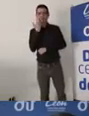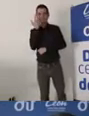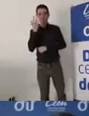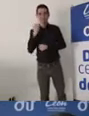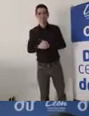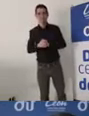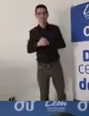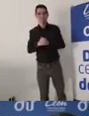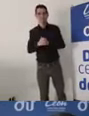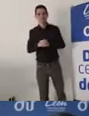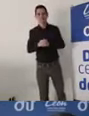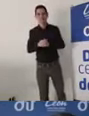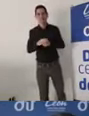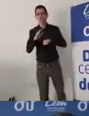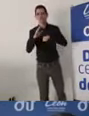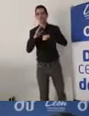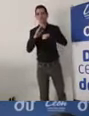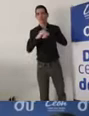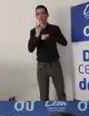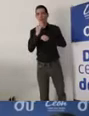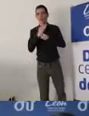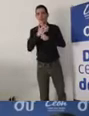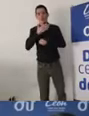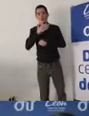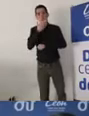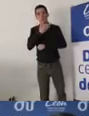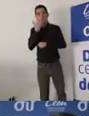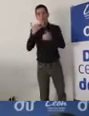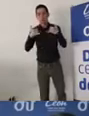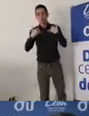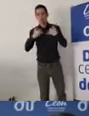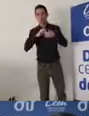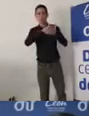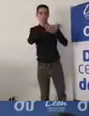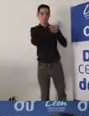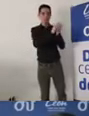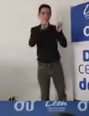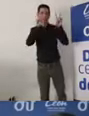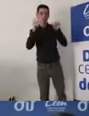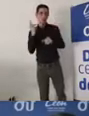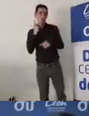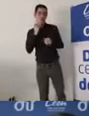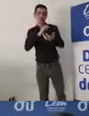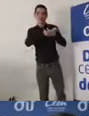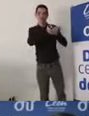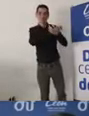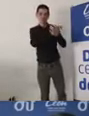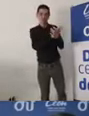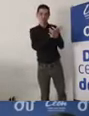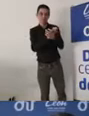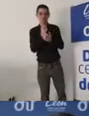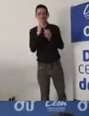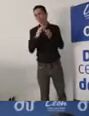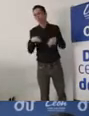eso pues claramente nos excluye de algunas situaciones importantes en las cuales los jóvenes tienen que participar.